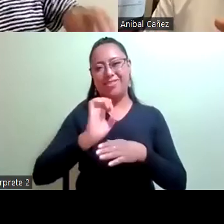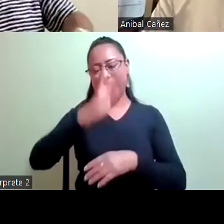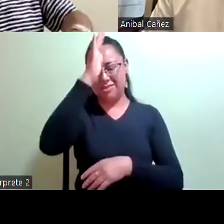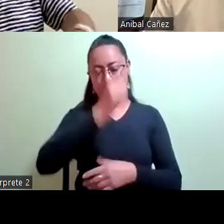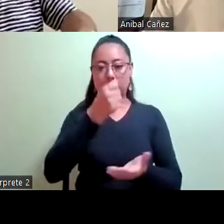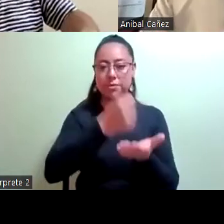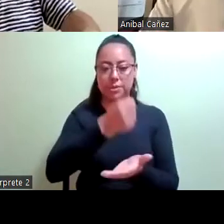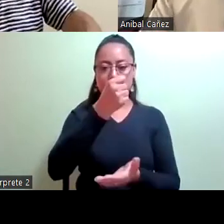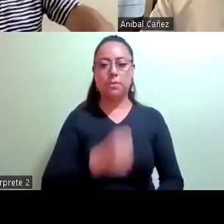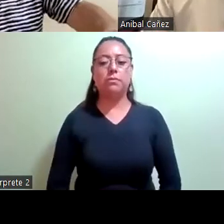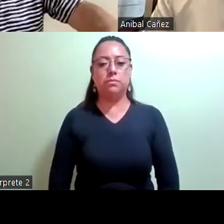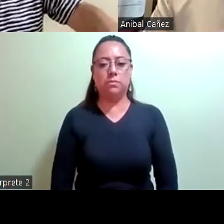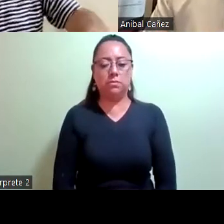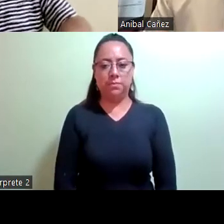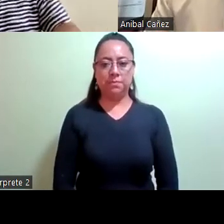referencia.